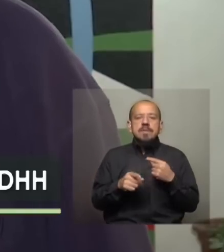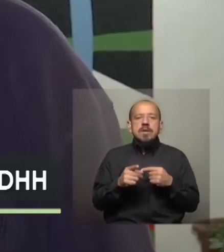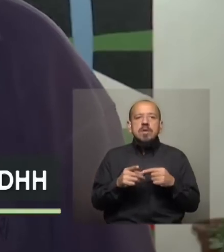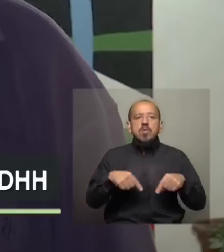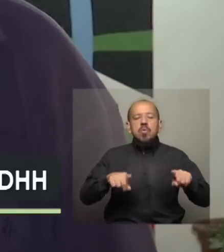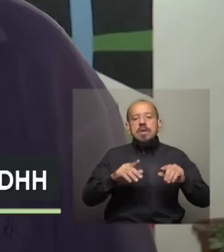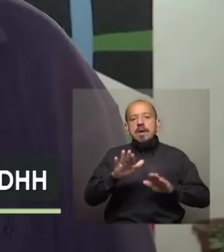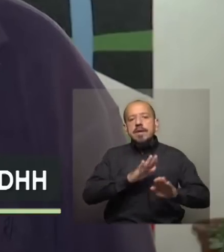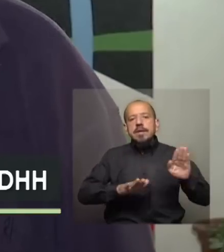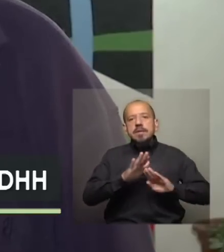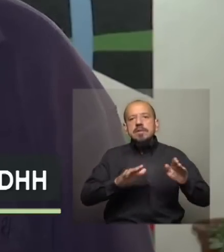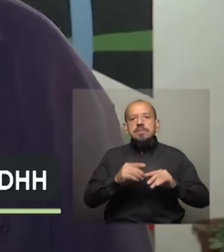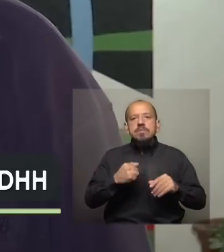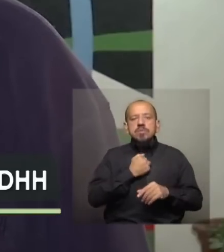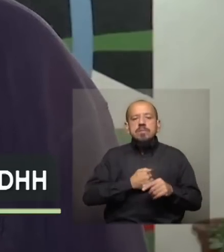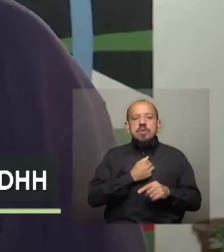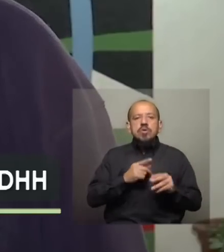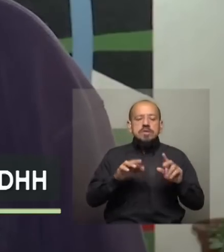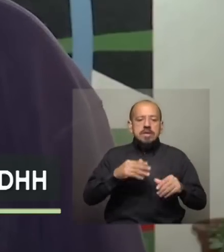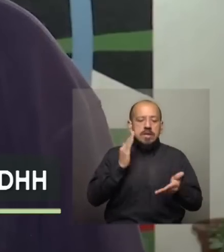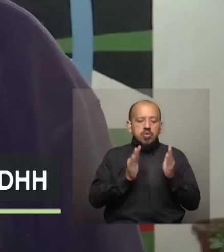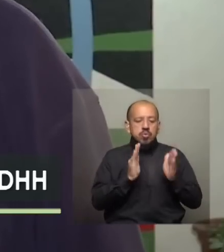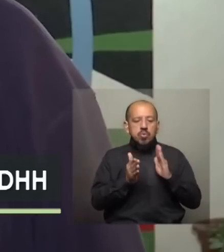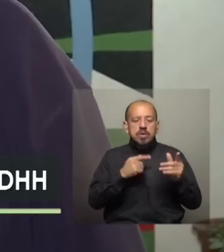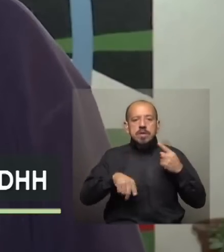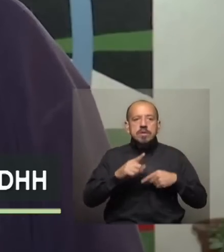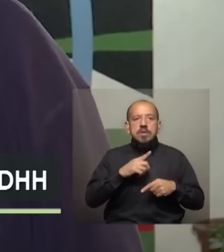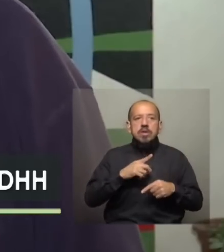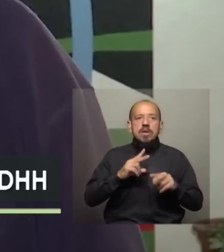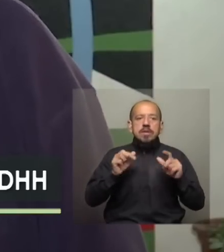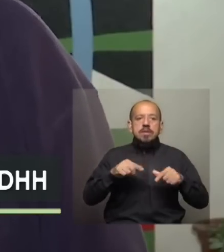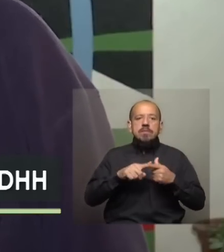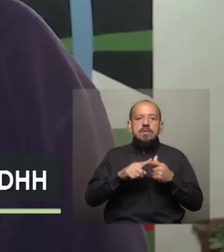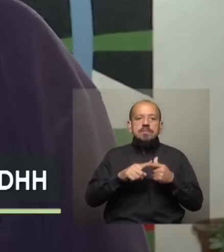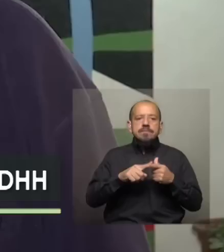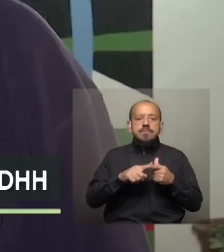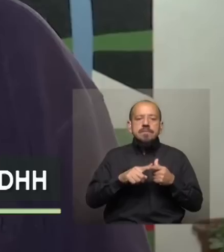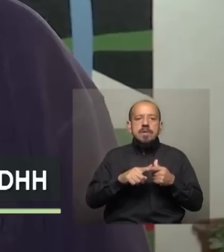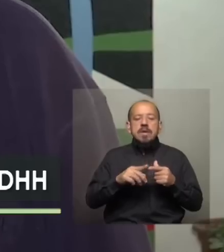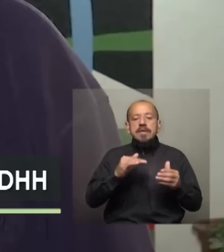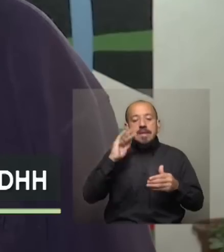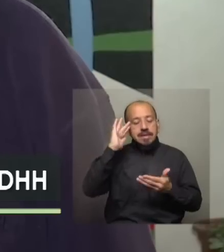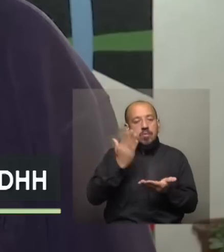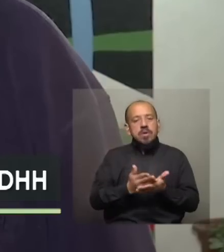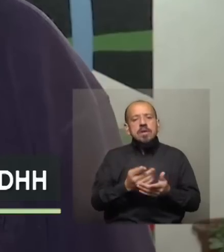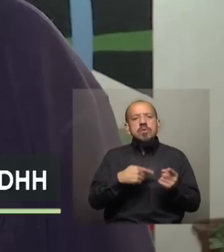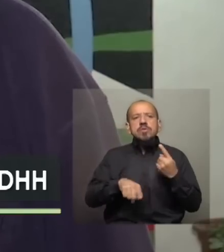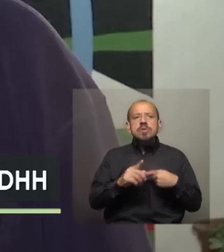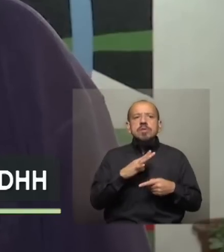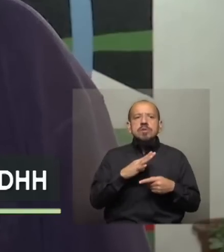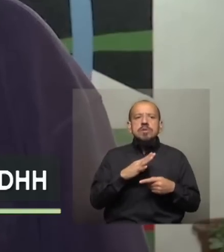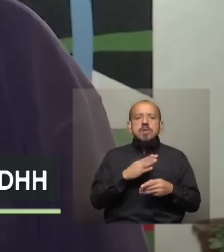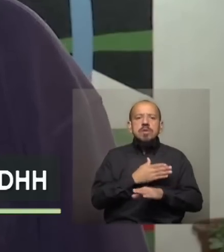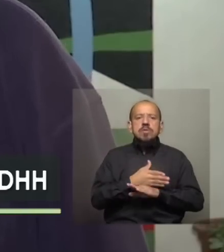se les da una reparación por el sufrimiento de tortura prisión hostigamiento que se recibió en la época de la dictadura que